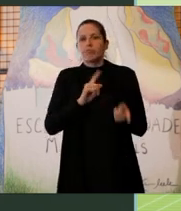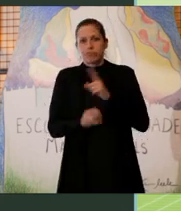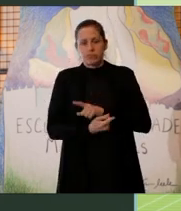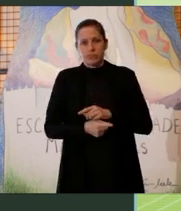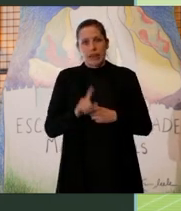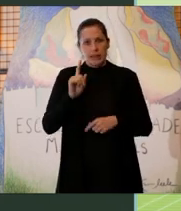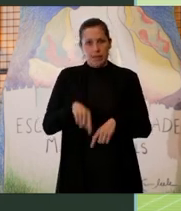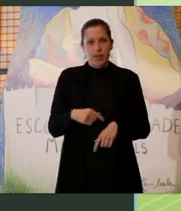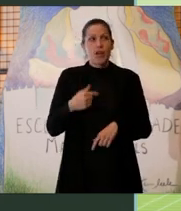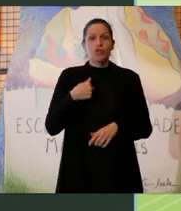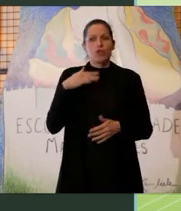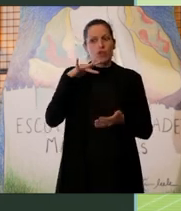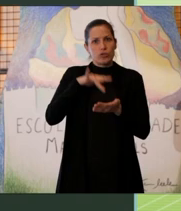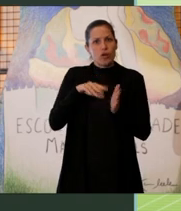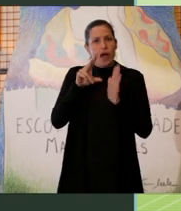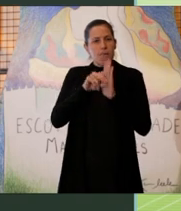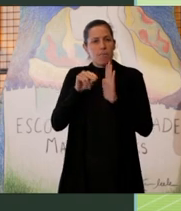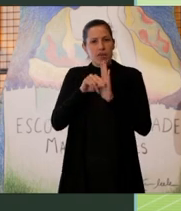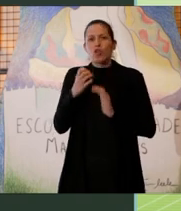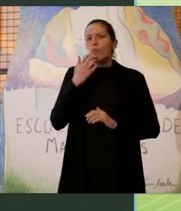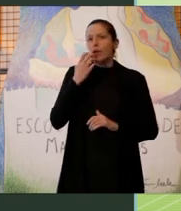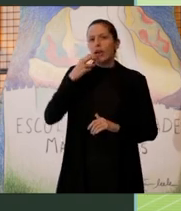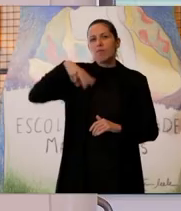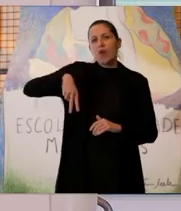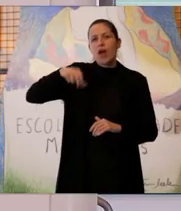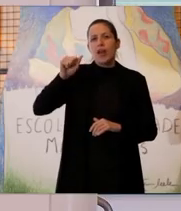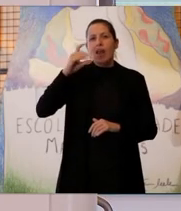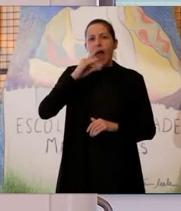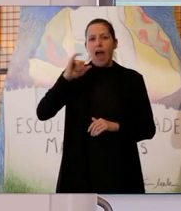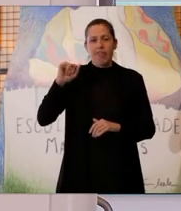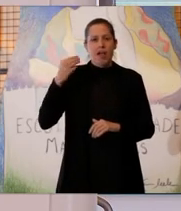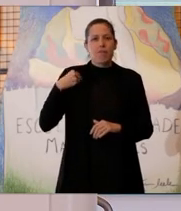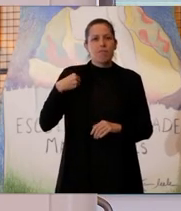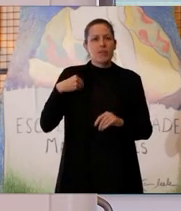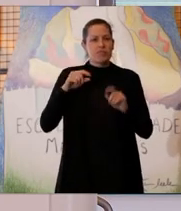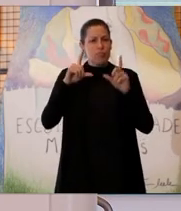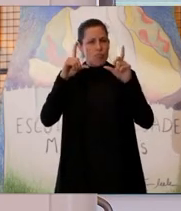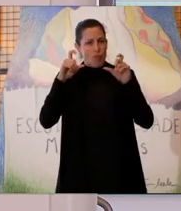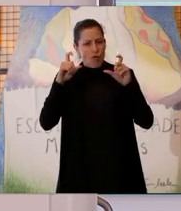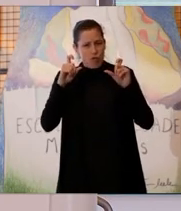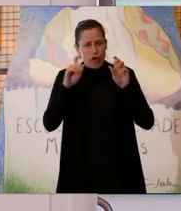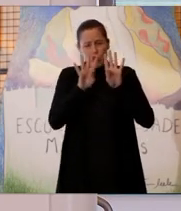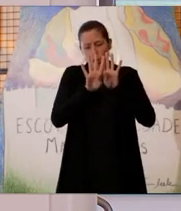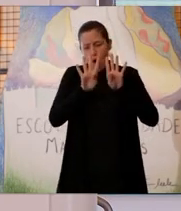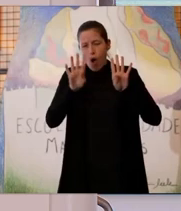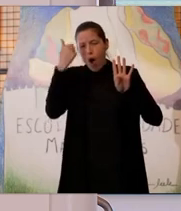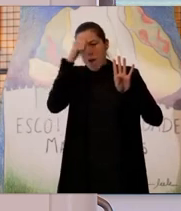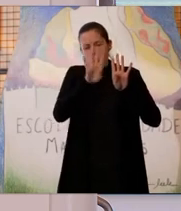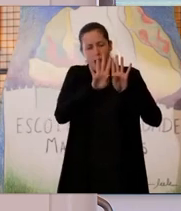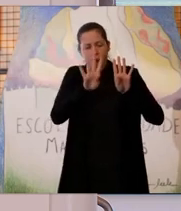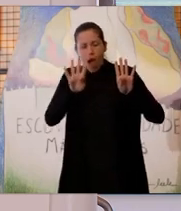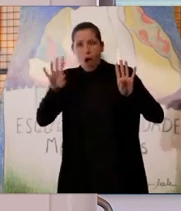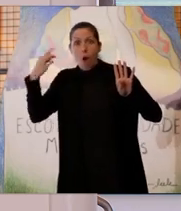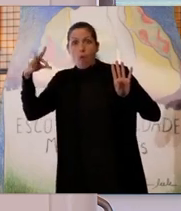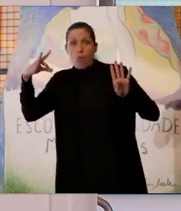25.000 veces el vídeo de Nadia calviño cuando se quita de la foto cuando solo hay señores en esa foto yo creo que son gestos